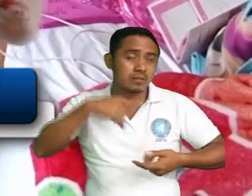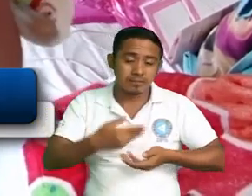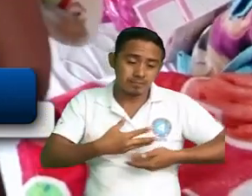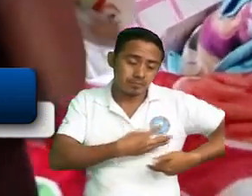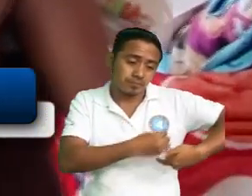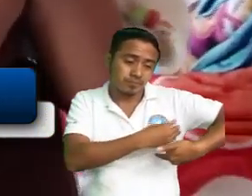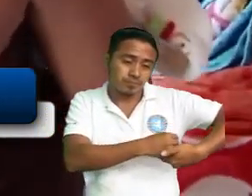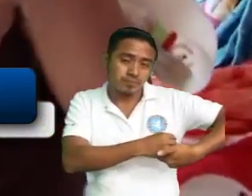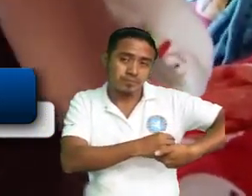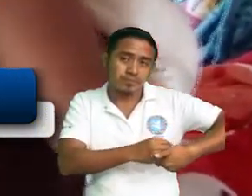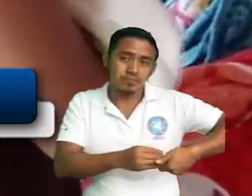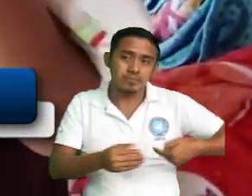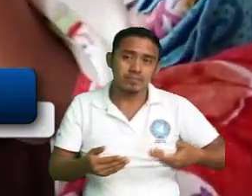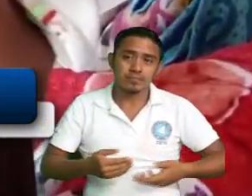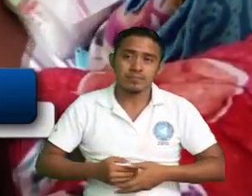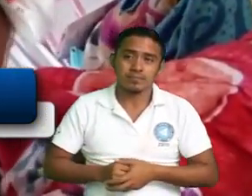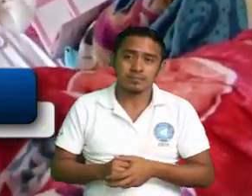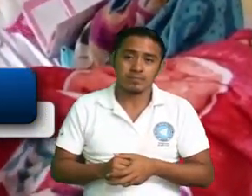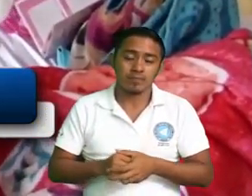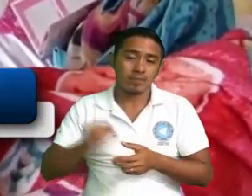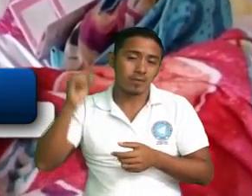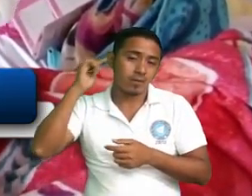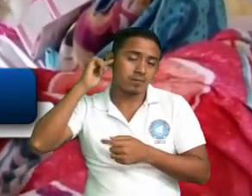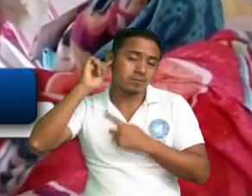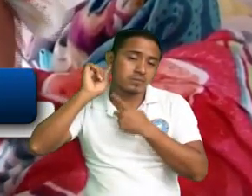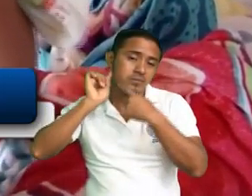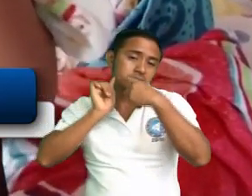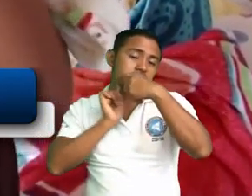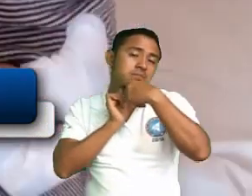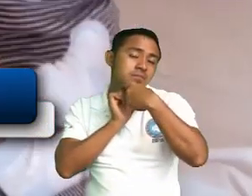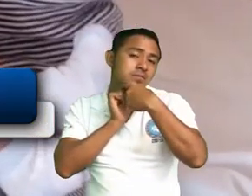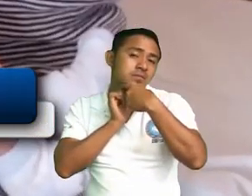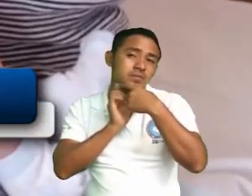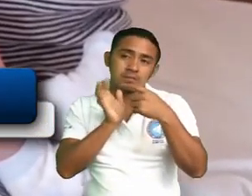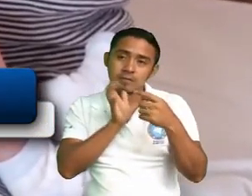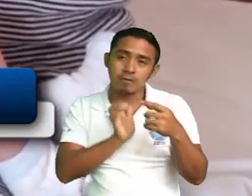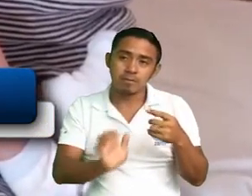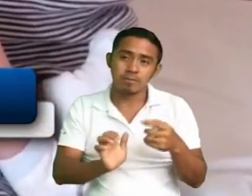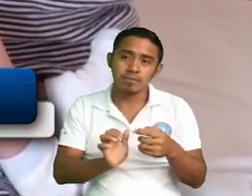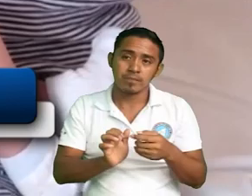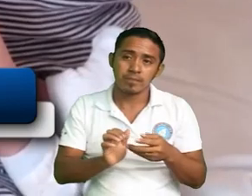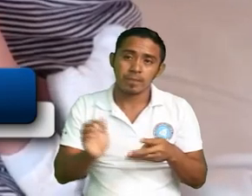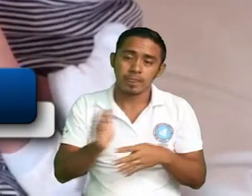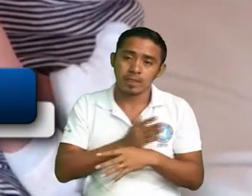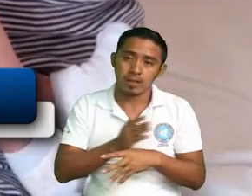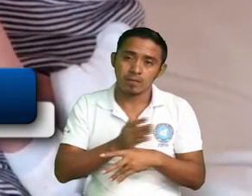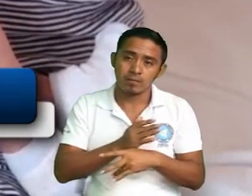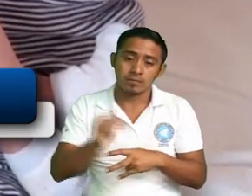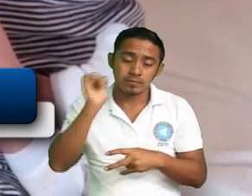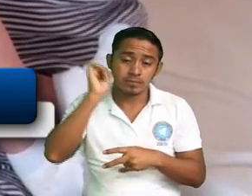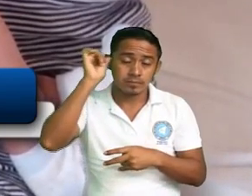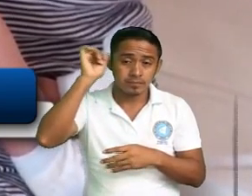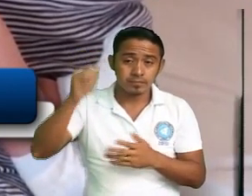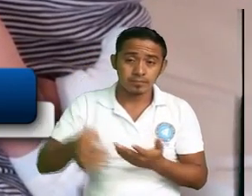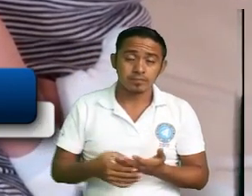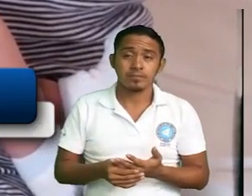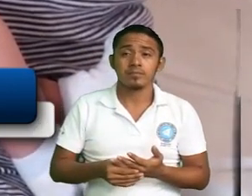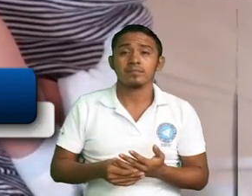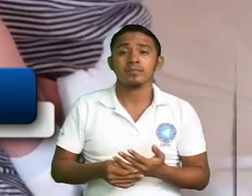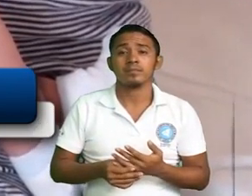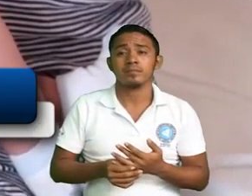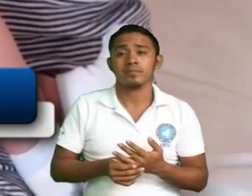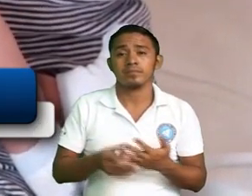la anatomía del oído medio del niño es diferente a la del adulto.